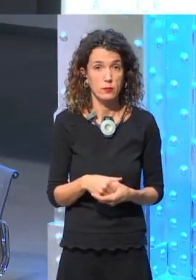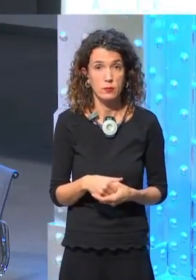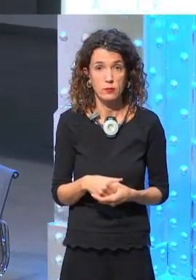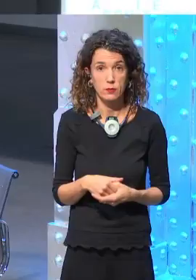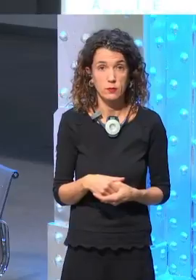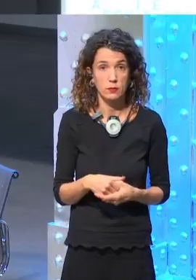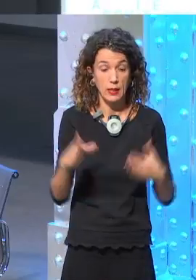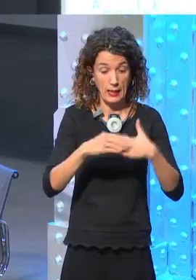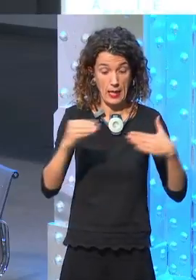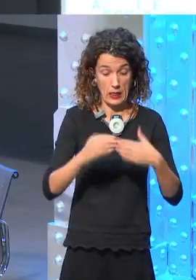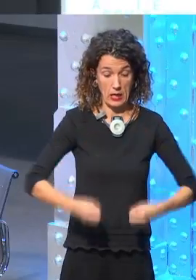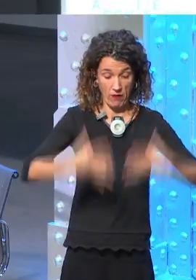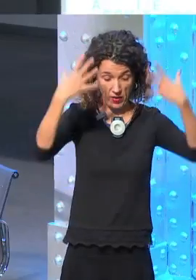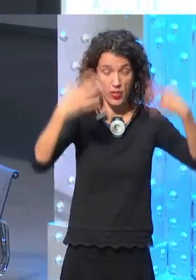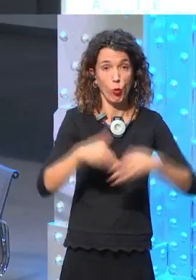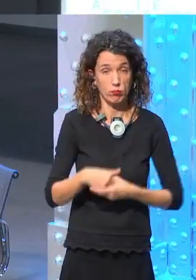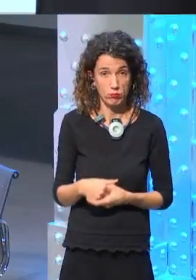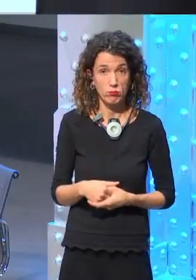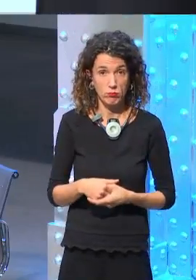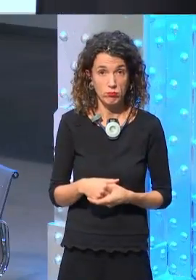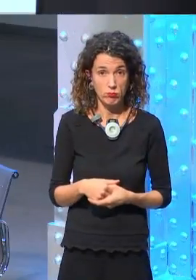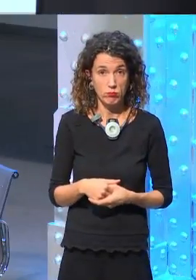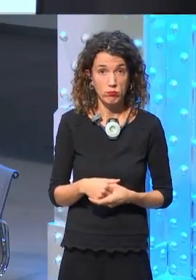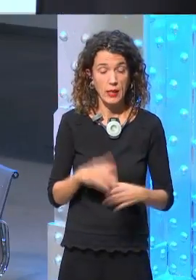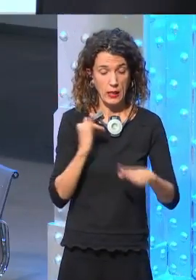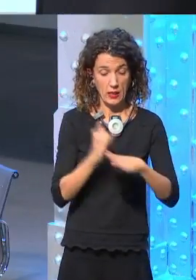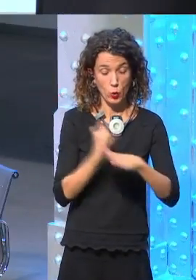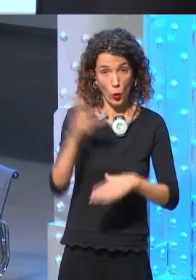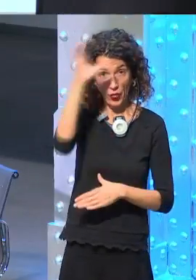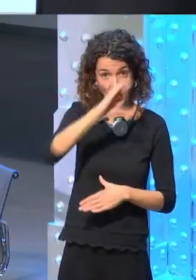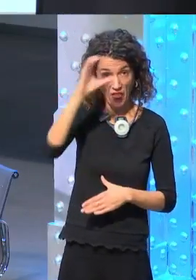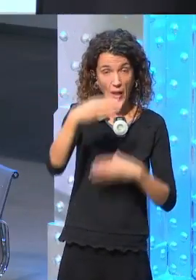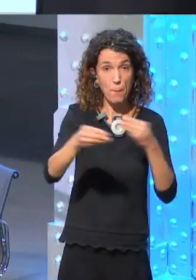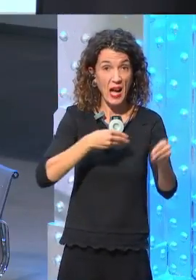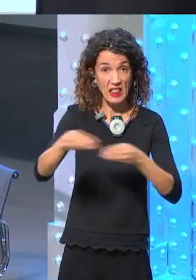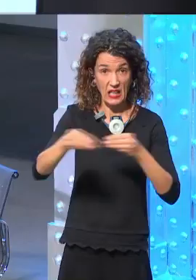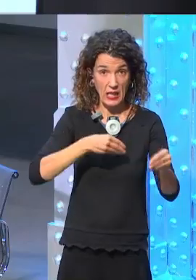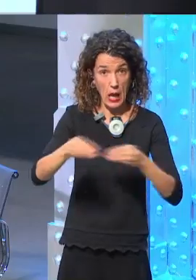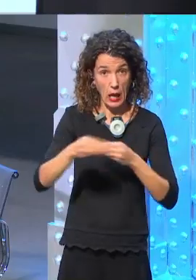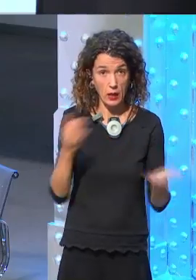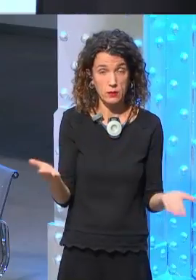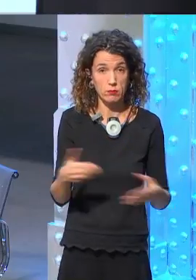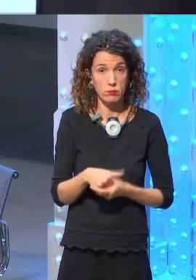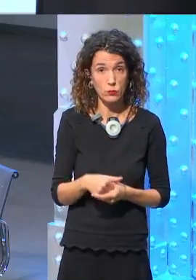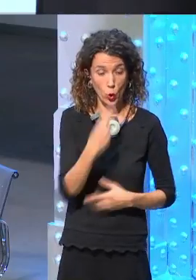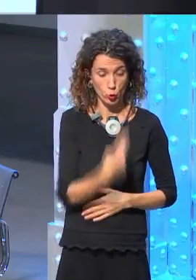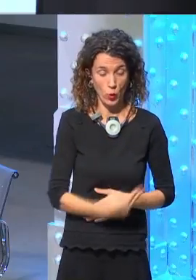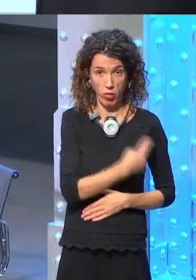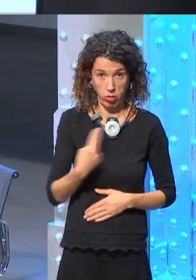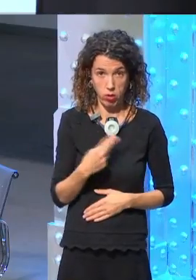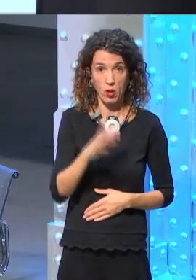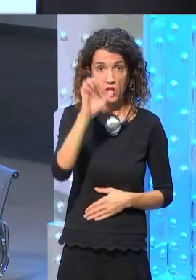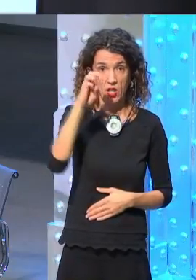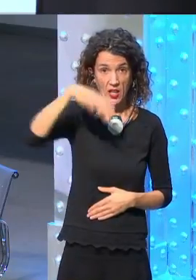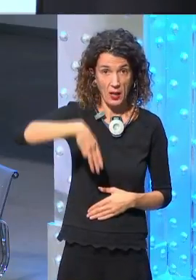El cliente de este edificio es el Instituto de Ciencia de Materiales suizo, el